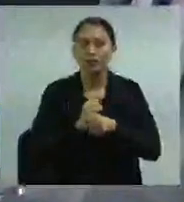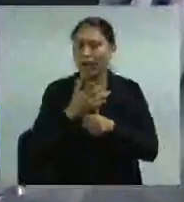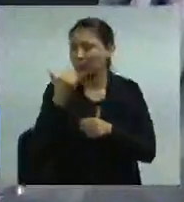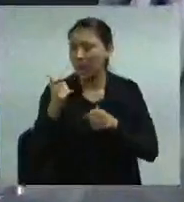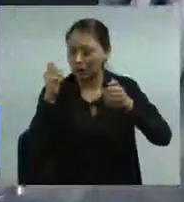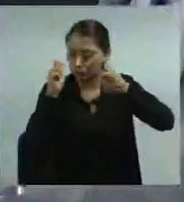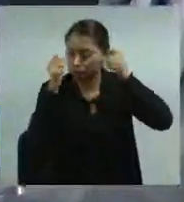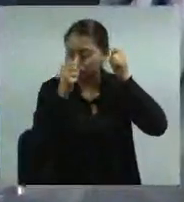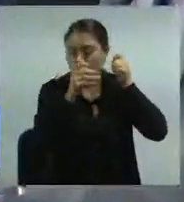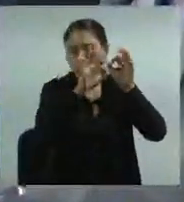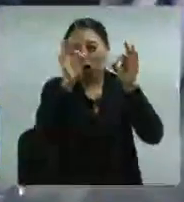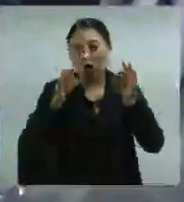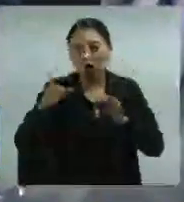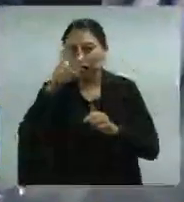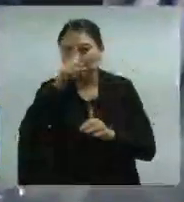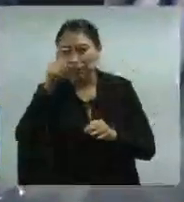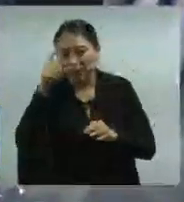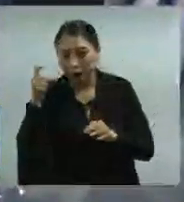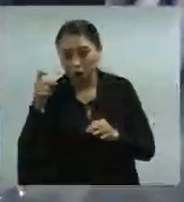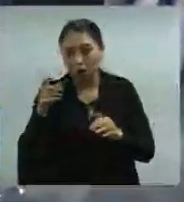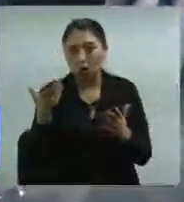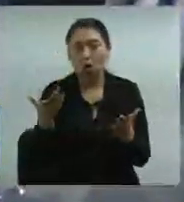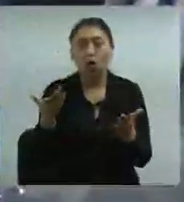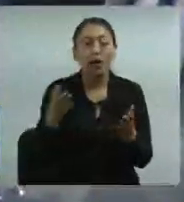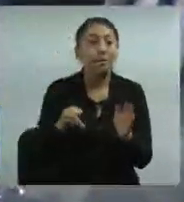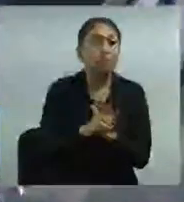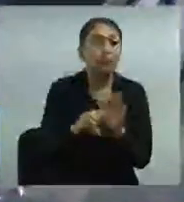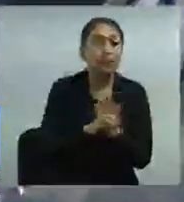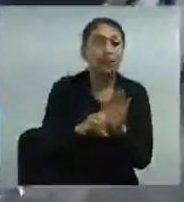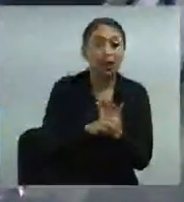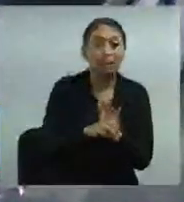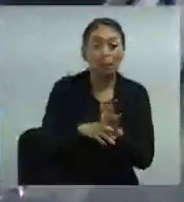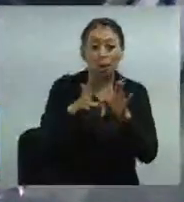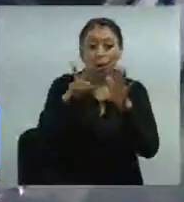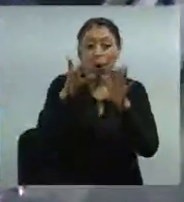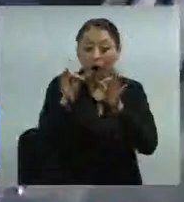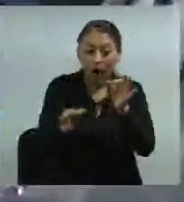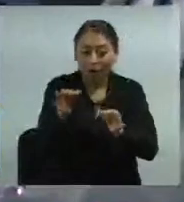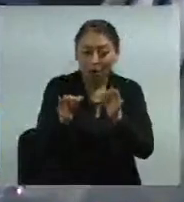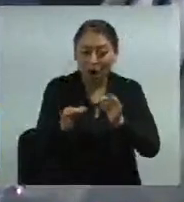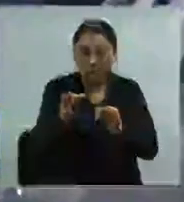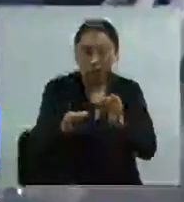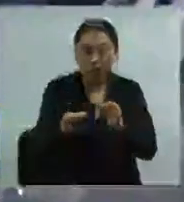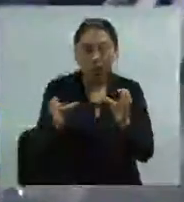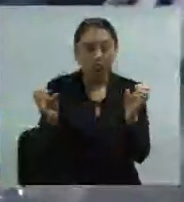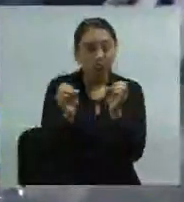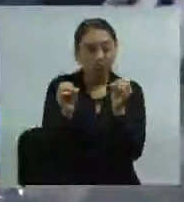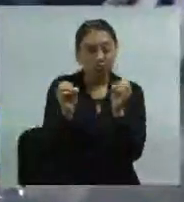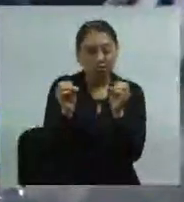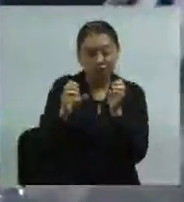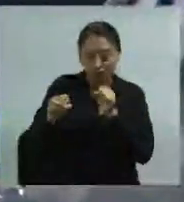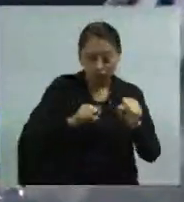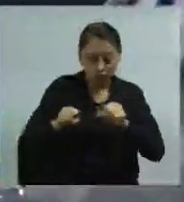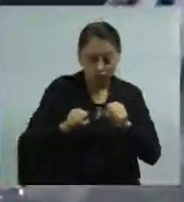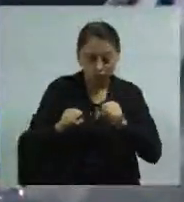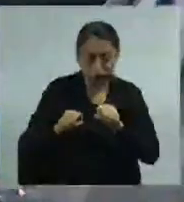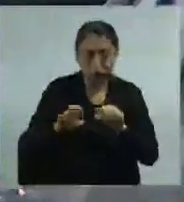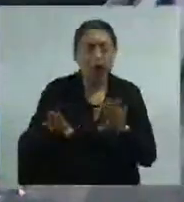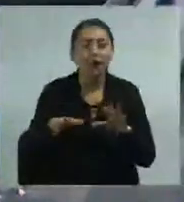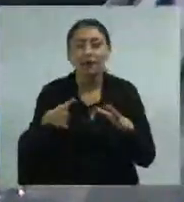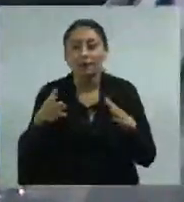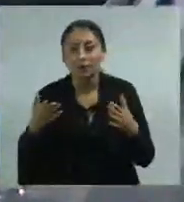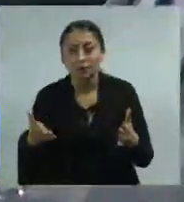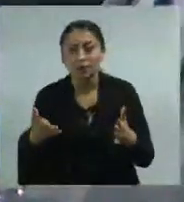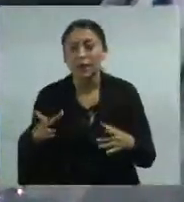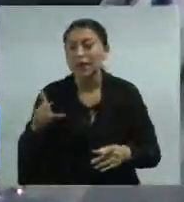con ejercicio profesional y hay abogados que no han hecho pero ni una escritura en su ejercicio profesional. Con toda razón y con toda justicia,